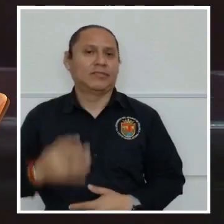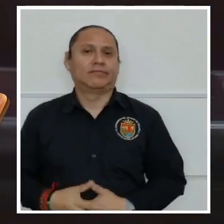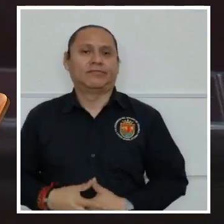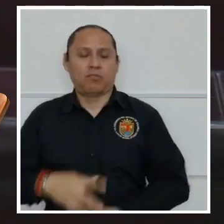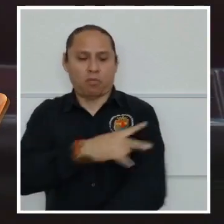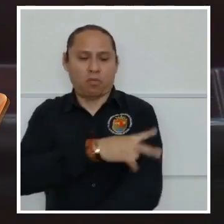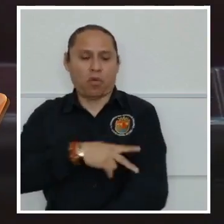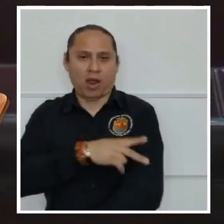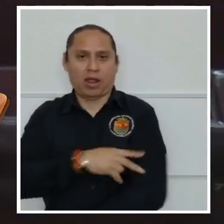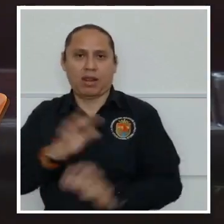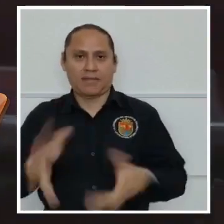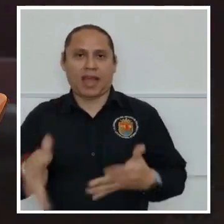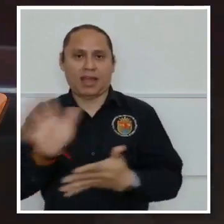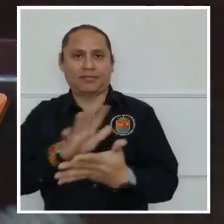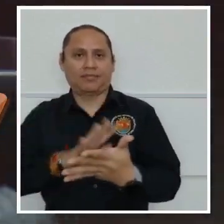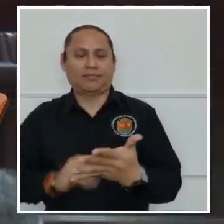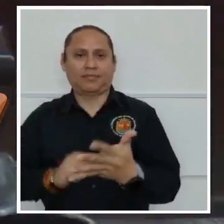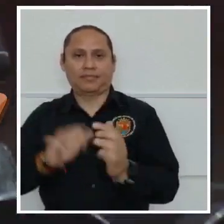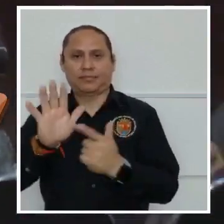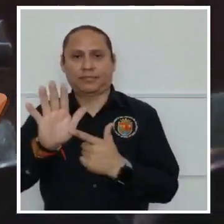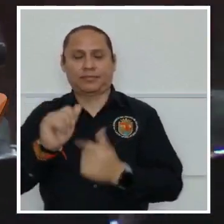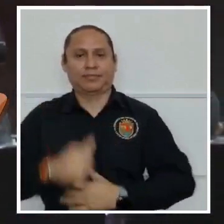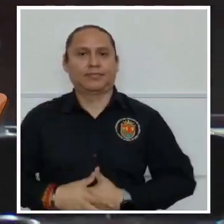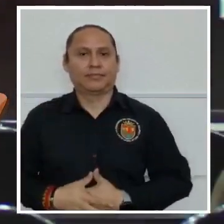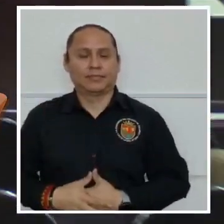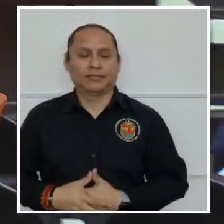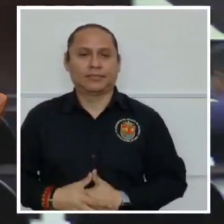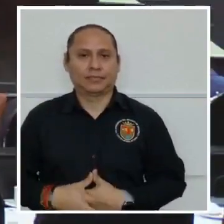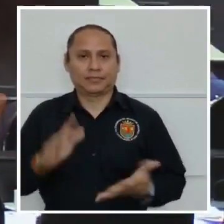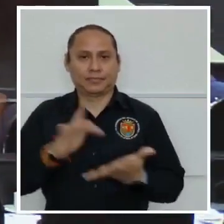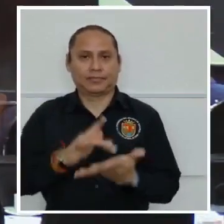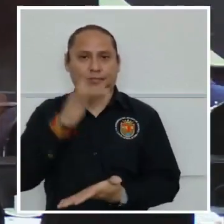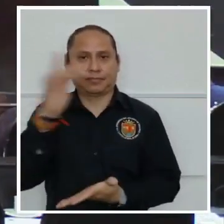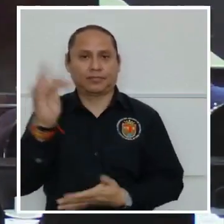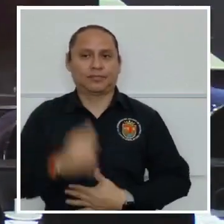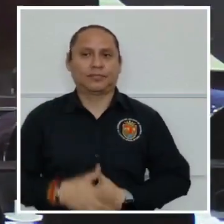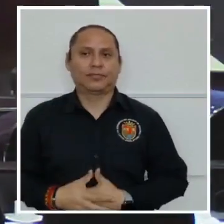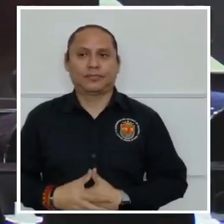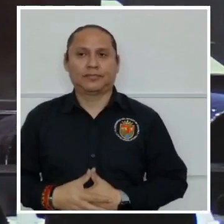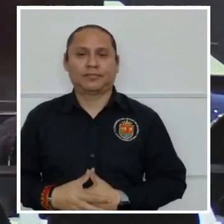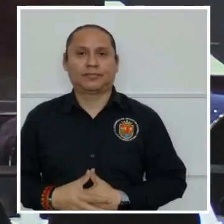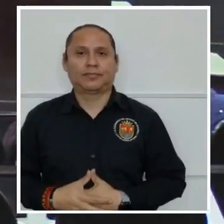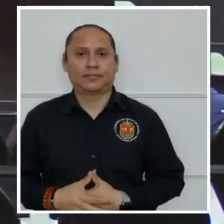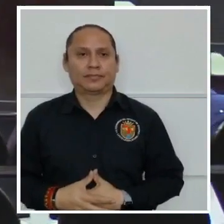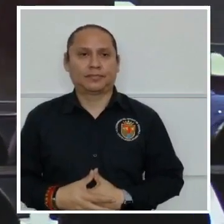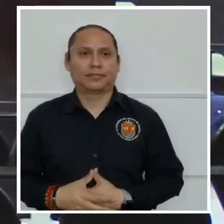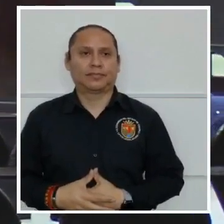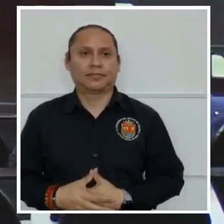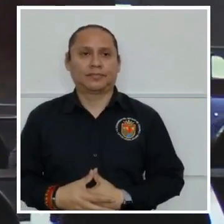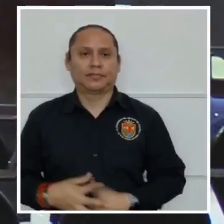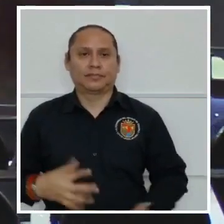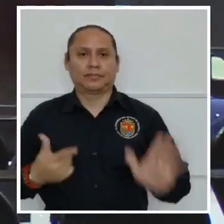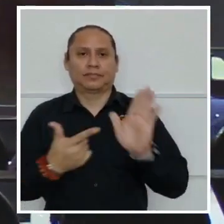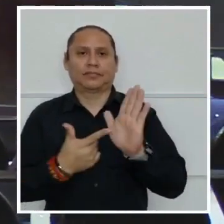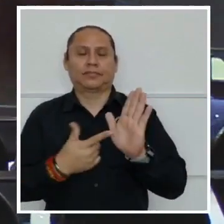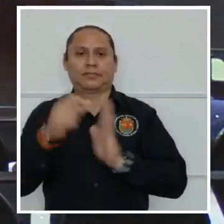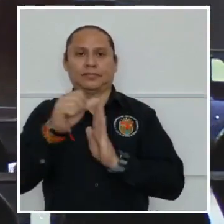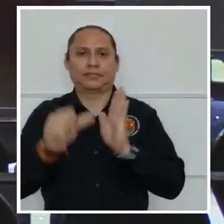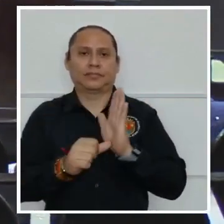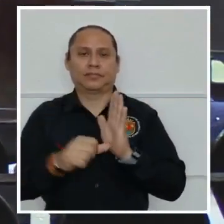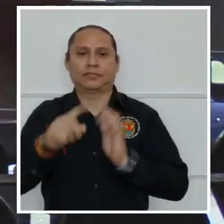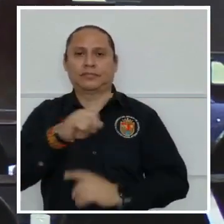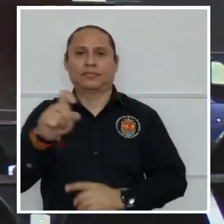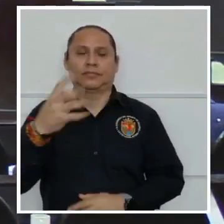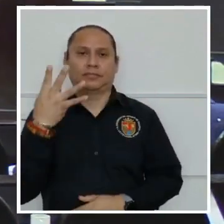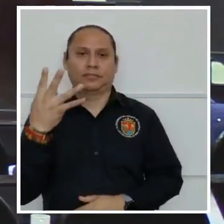vocal. Está leído el dictamen, diputada presidenta. Gracias, diputada secretaria. Con fundamento en el